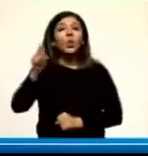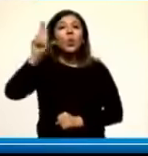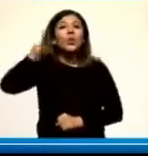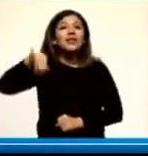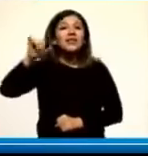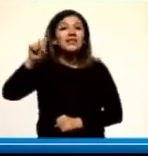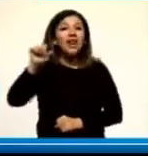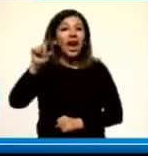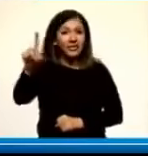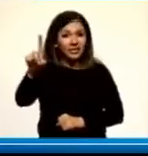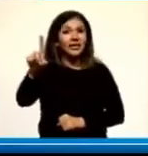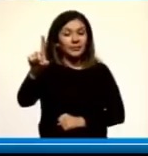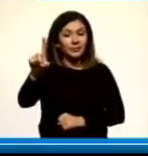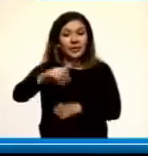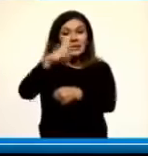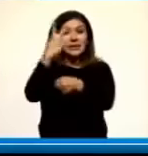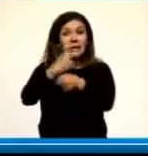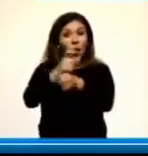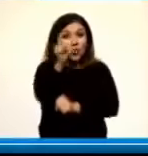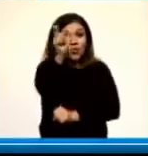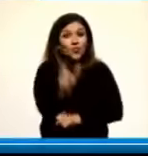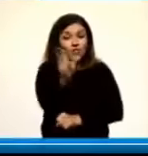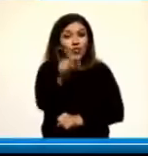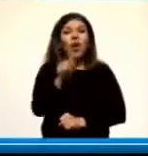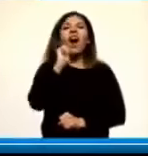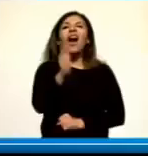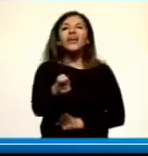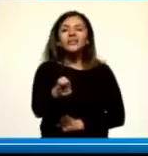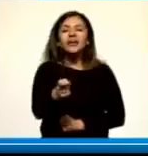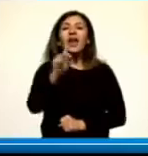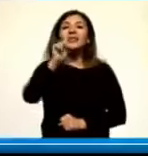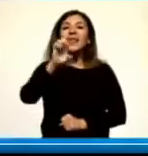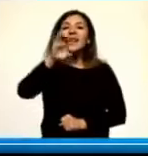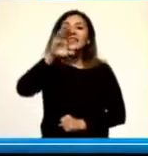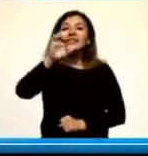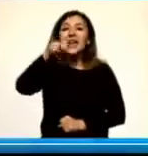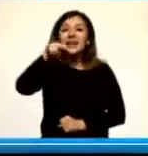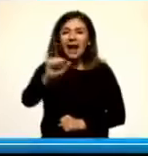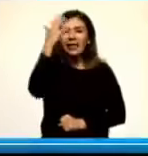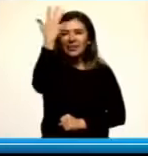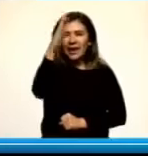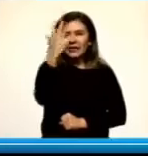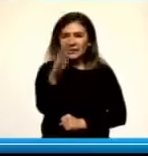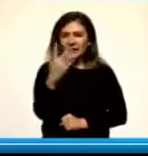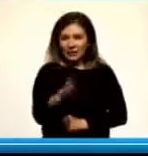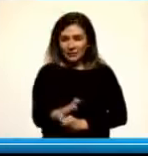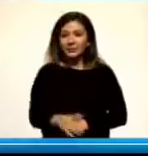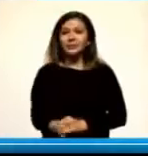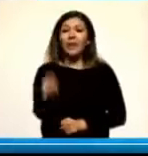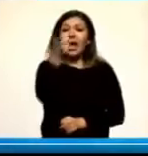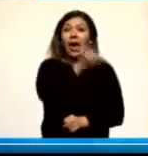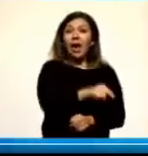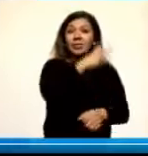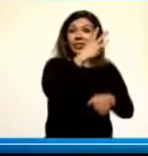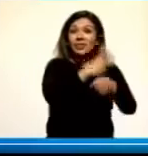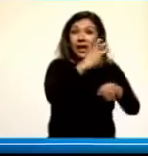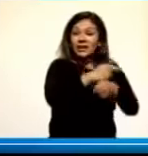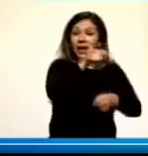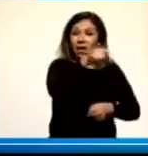unidades. El segundo número representa las decenas. Y